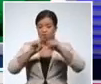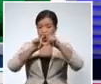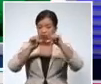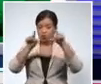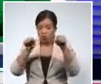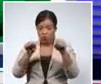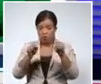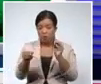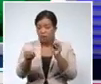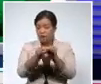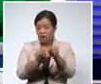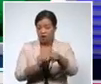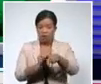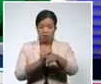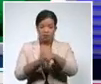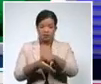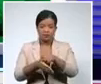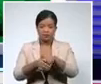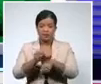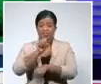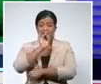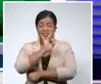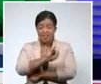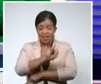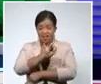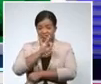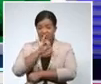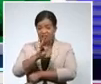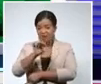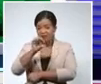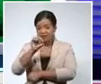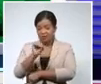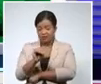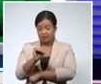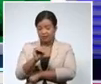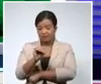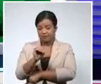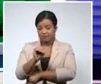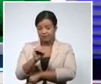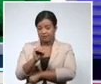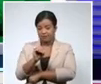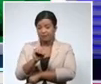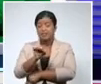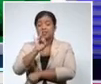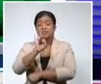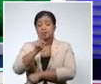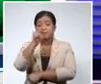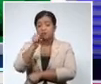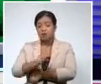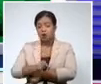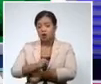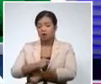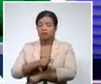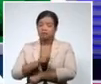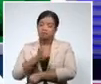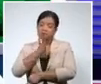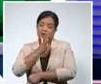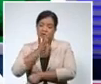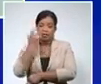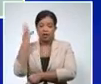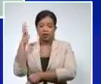770, y 7 casos que son importados. En el gráfico pueden ver